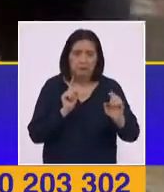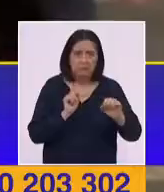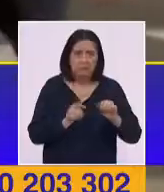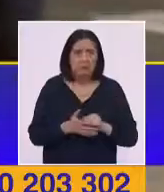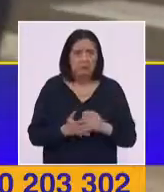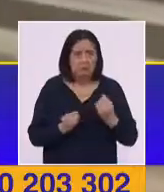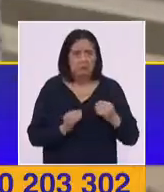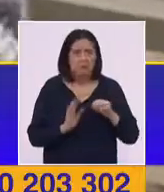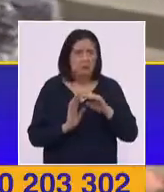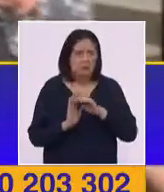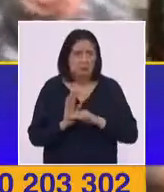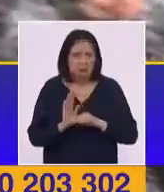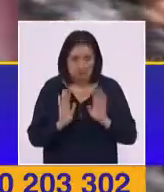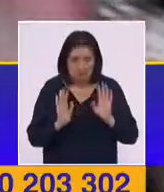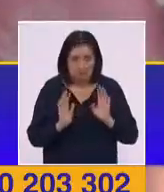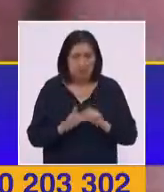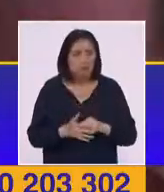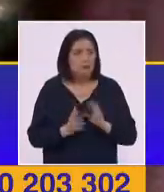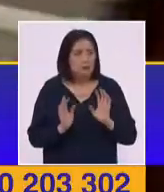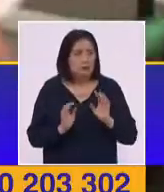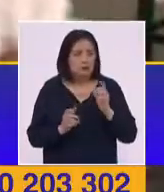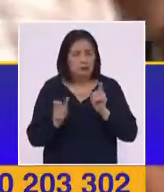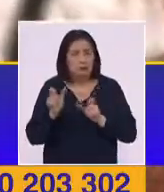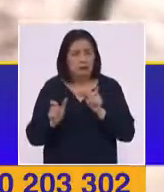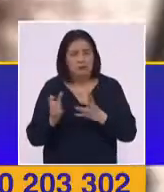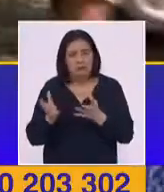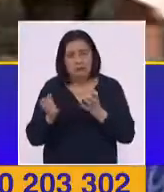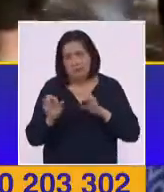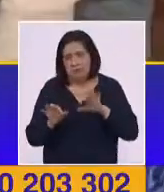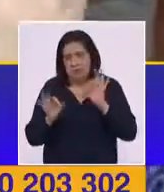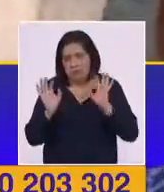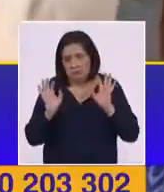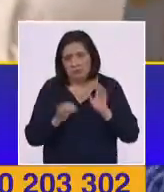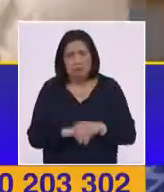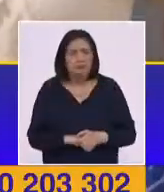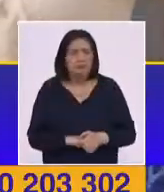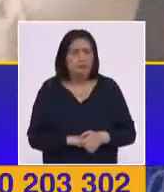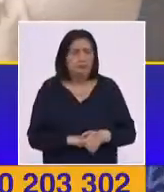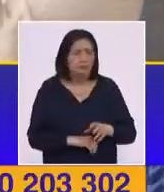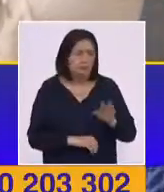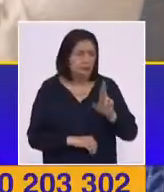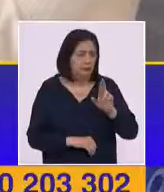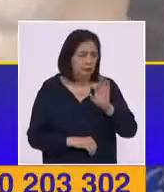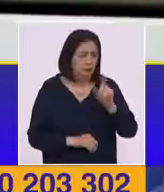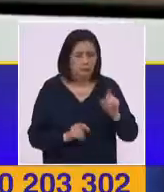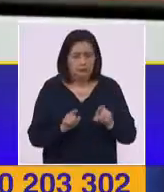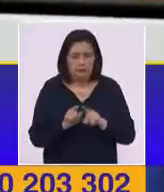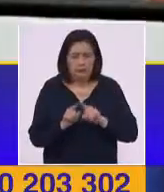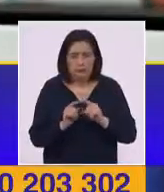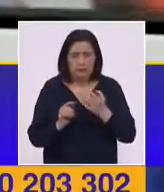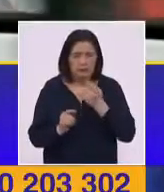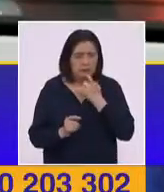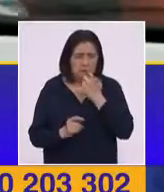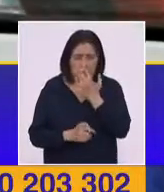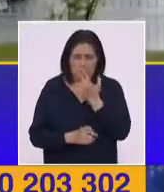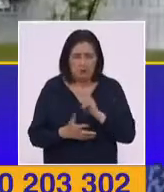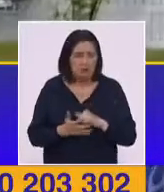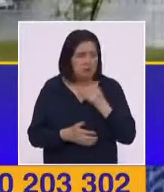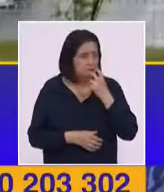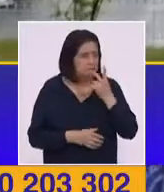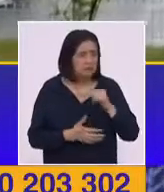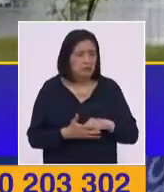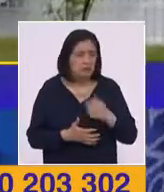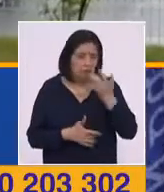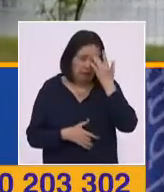social como medidas totalmente opcionales. Rolando, es casi como un espejo, ¿no? Y lo que hemos visto constantemente